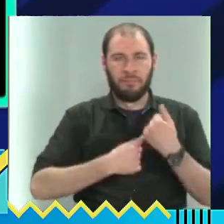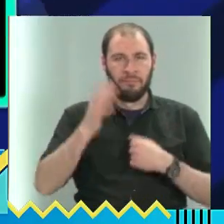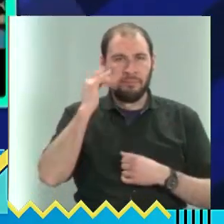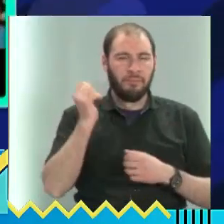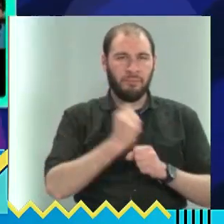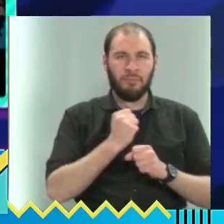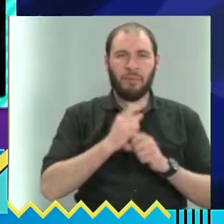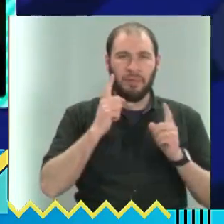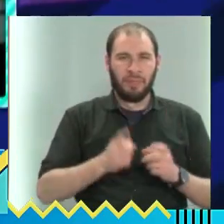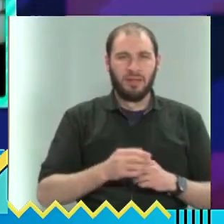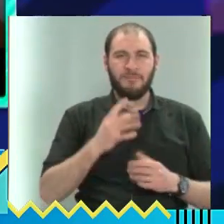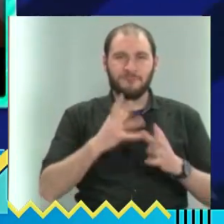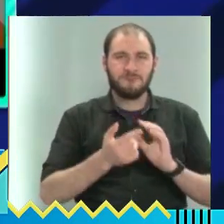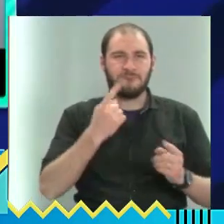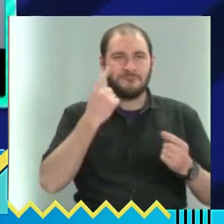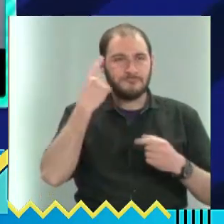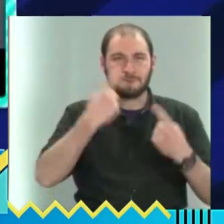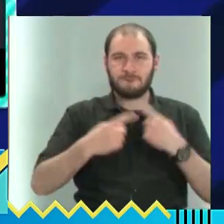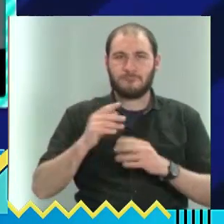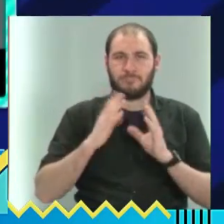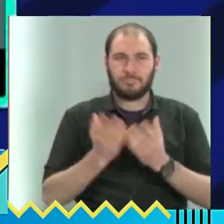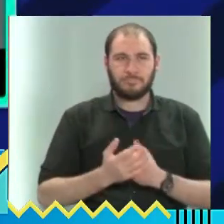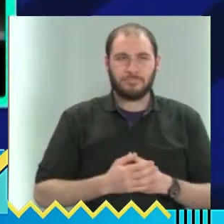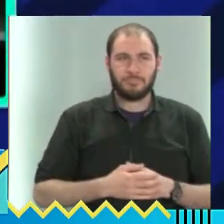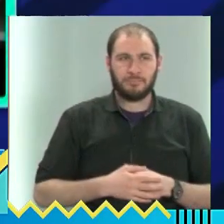de trabajo y sus diferentes perspectivas del mundo.